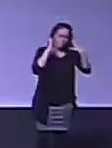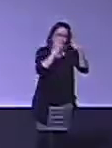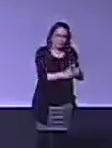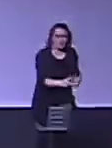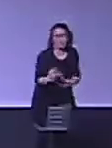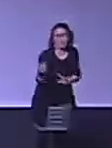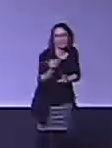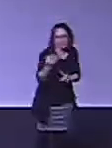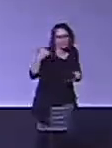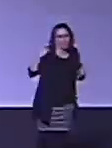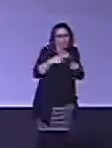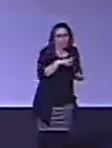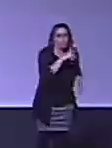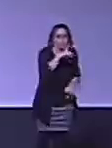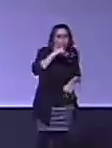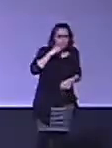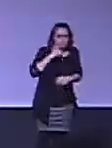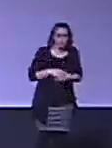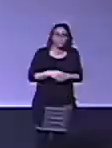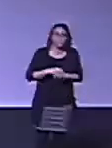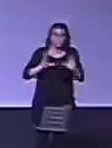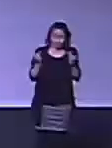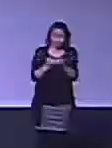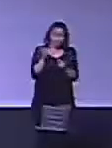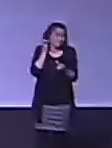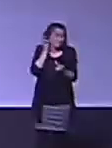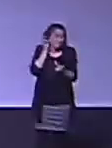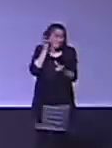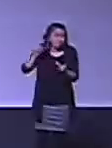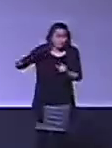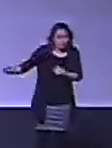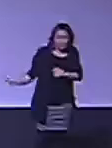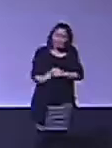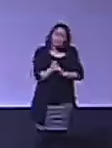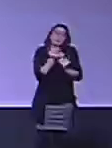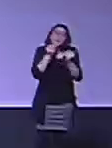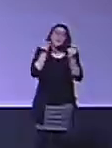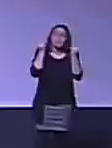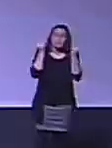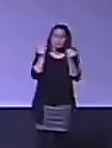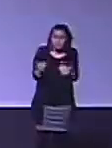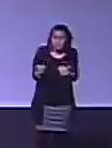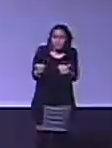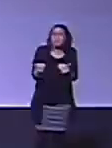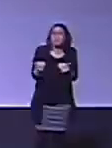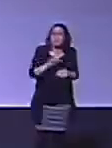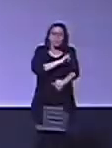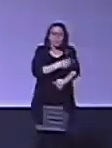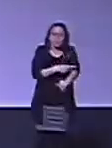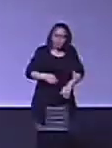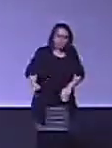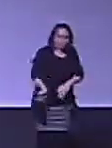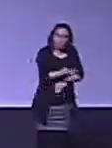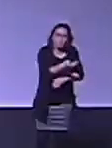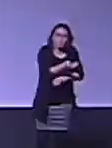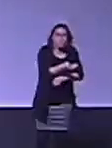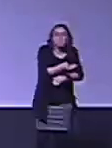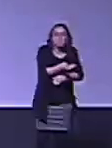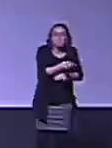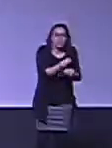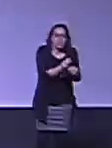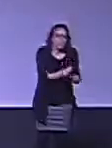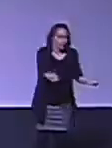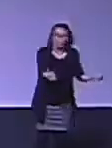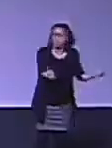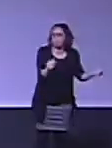Nuestras raquetistas son una garantía de que, gracias a su ejemplo, nuestro deporte de la pelota nunca desaparecerá, pues es